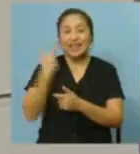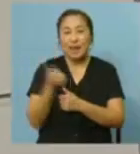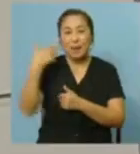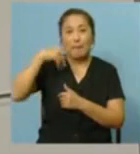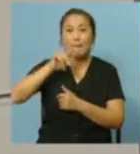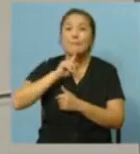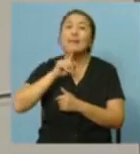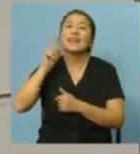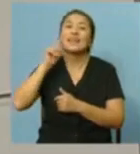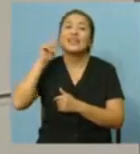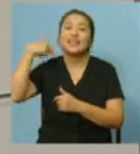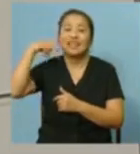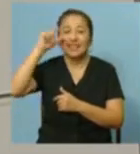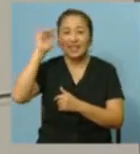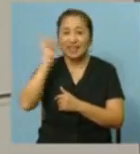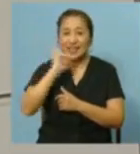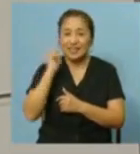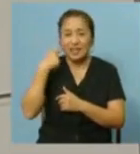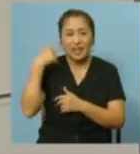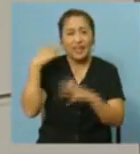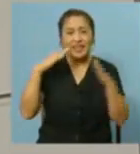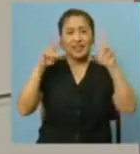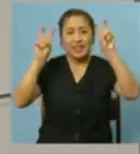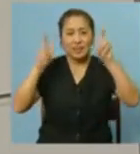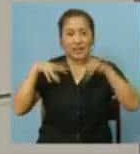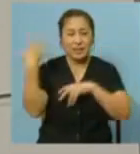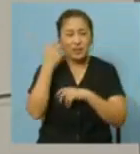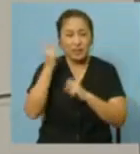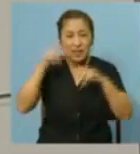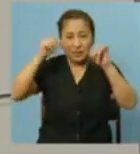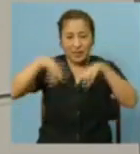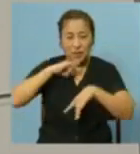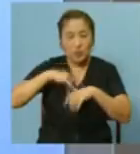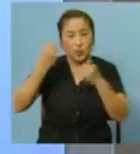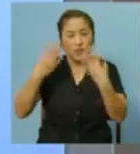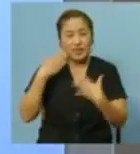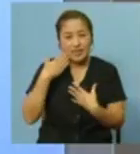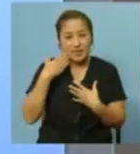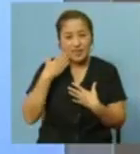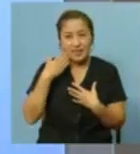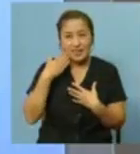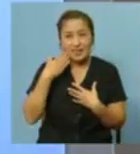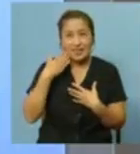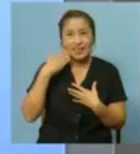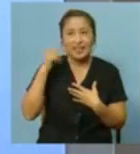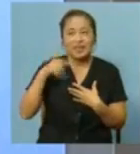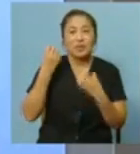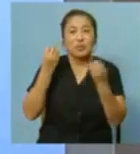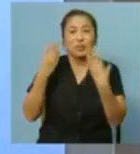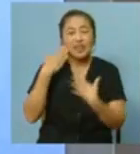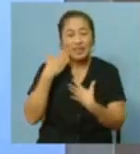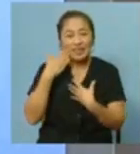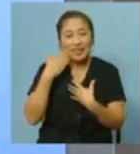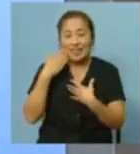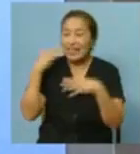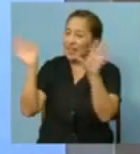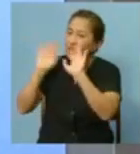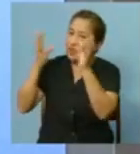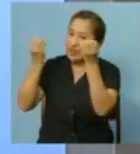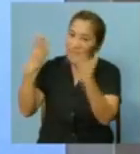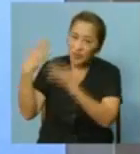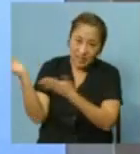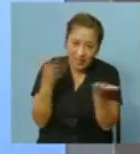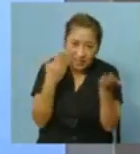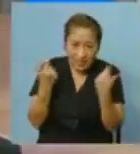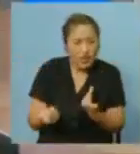hablar de temas importantes para la provincia de jujuy cómo le va muy buenas tardes que tanto estas buenas tardes y a la audiencia un saludo muy afectuoso